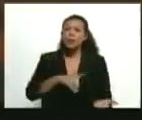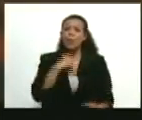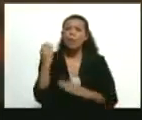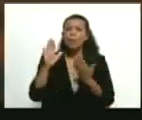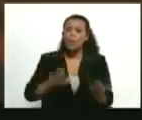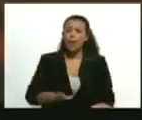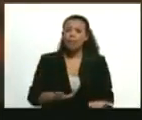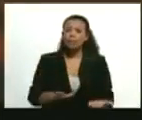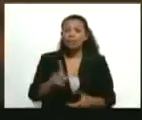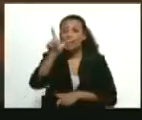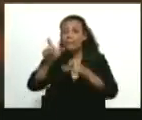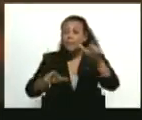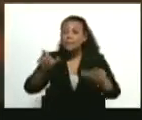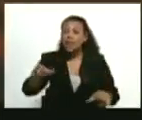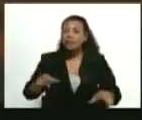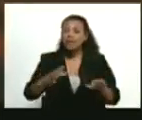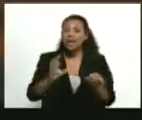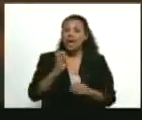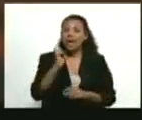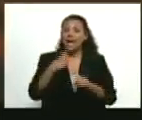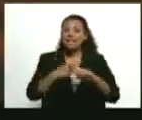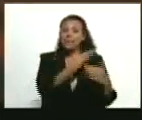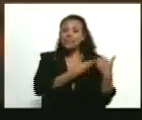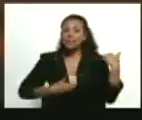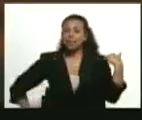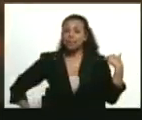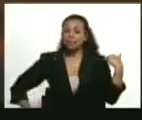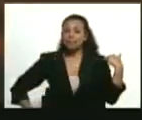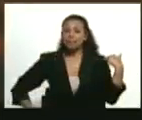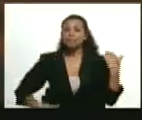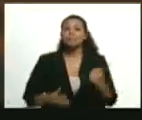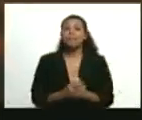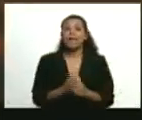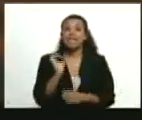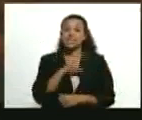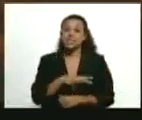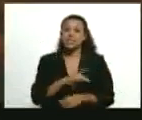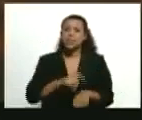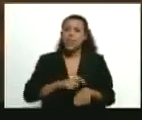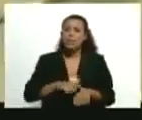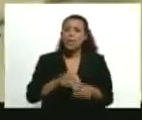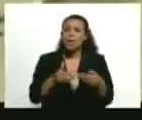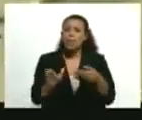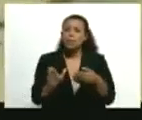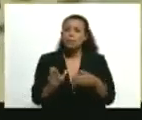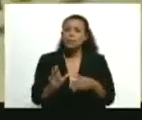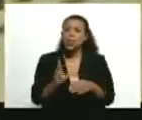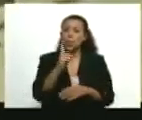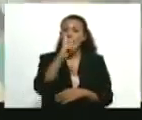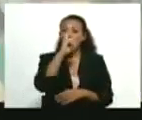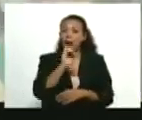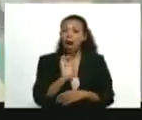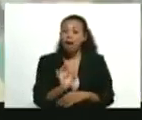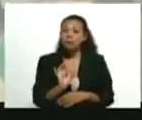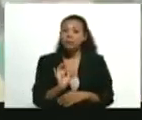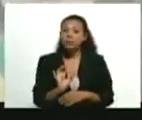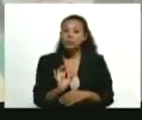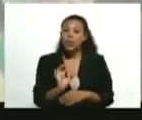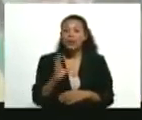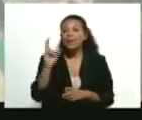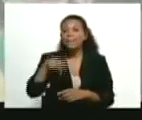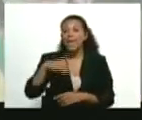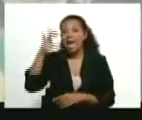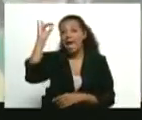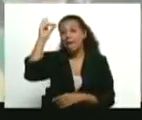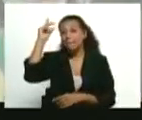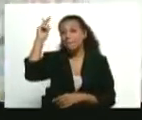asesinato del presidente Salvador Allende, sino que también se va a cumplir en algún momento un año del golpe en Perú